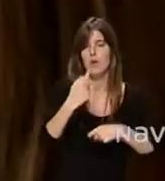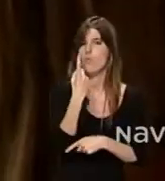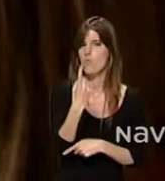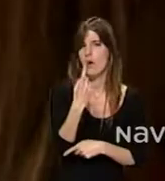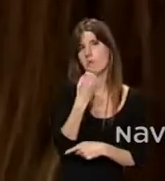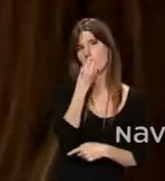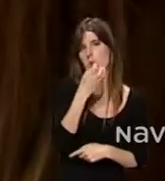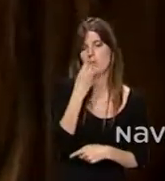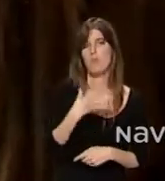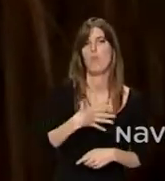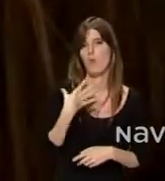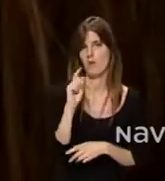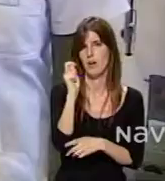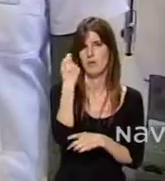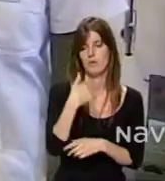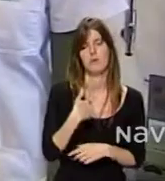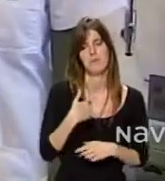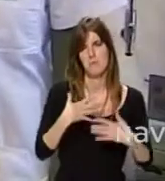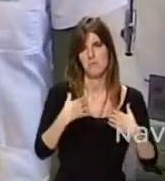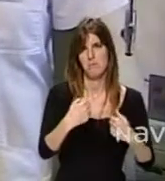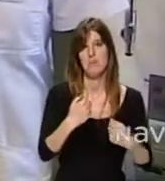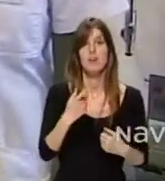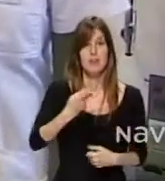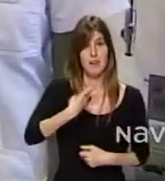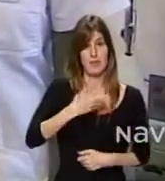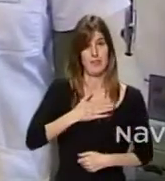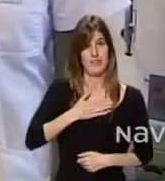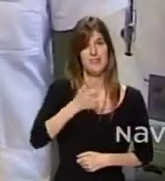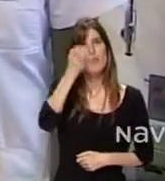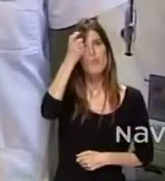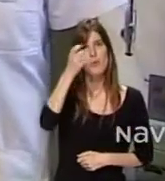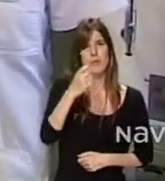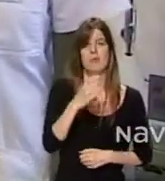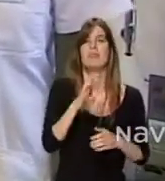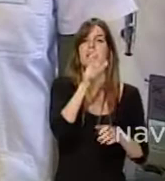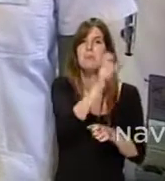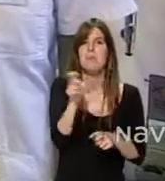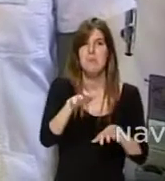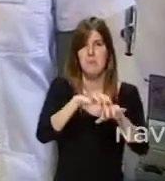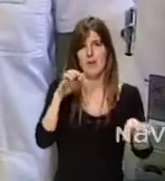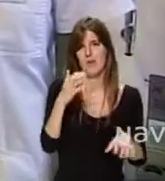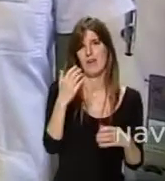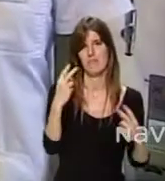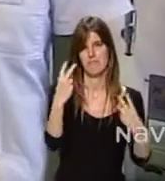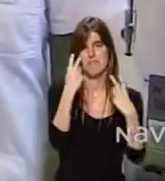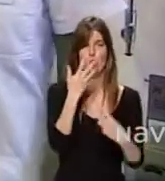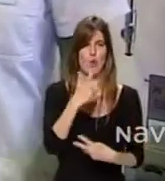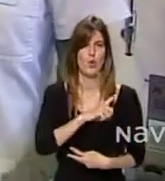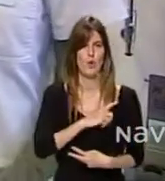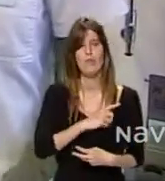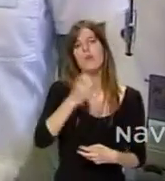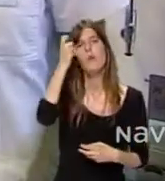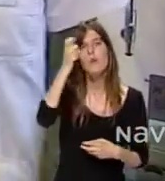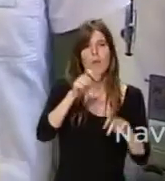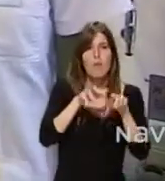podía dar, entonces pues ya nos arriesgamos. Y luego al ser de Olite, pues ahí teníamos una ventaja de que la gente nos conoce, y en el pueblo, pues